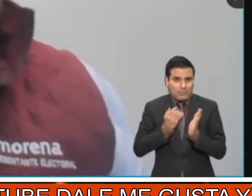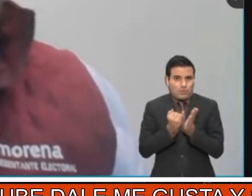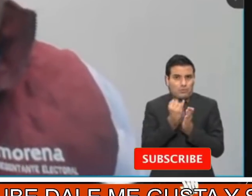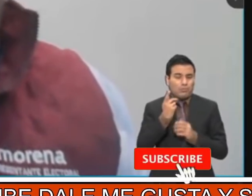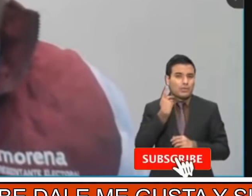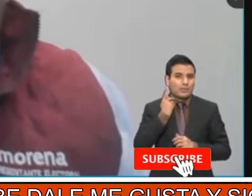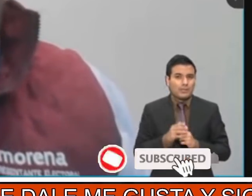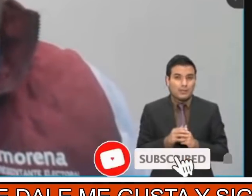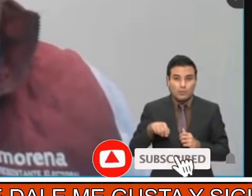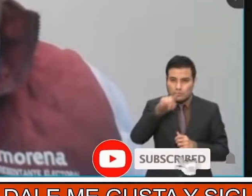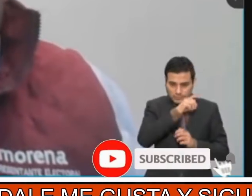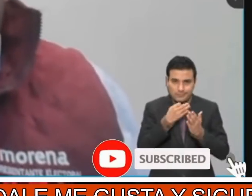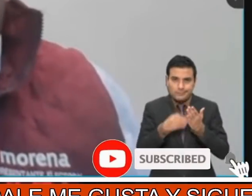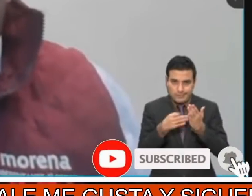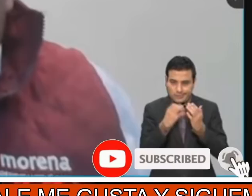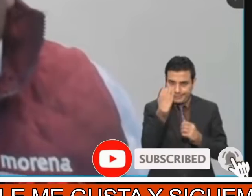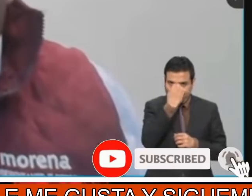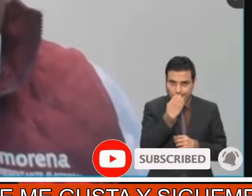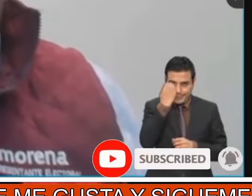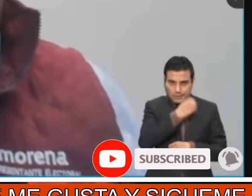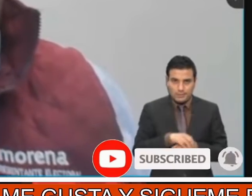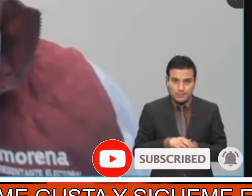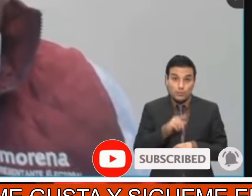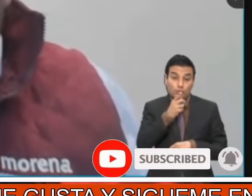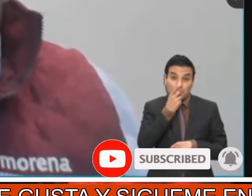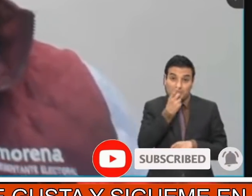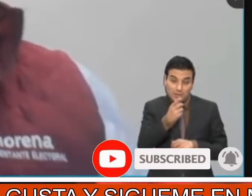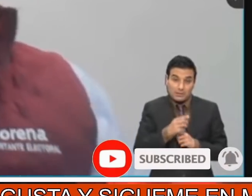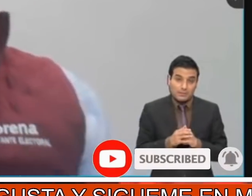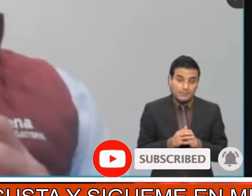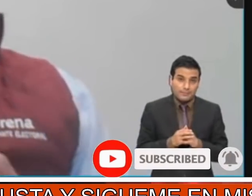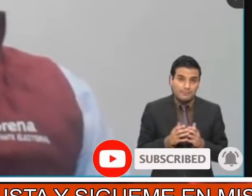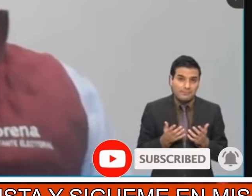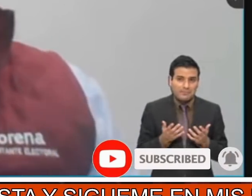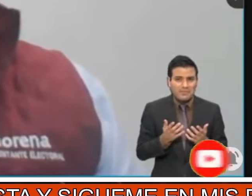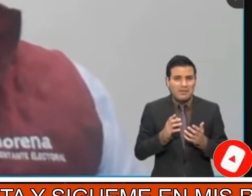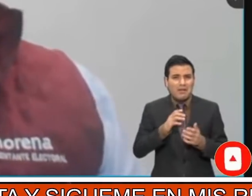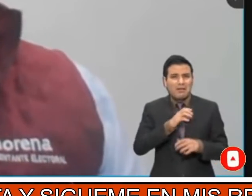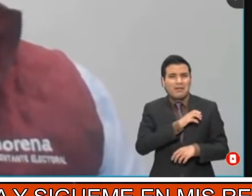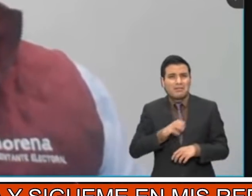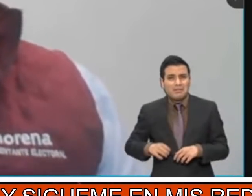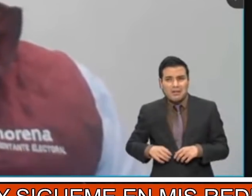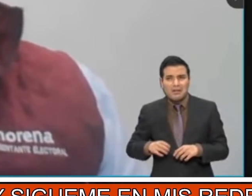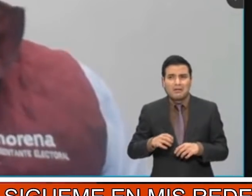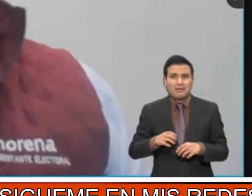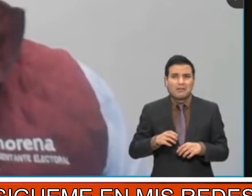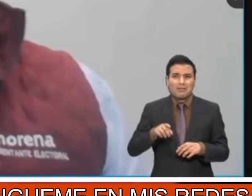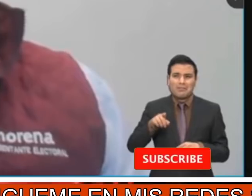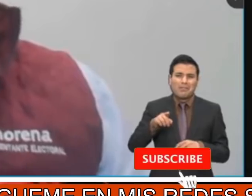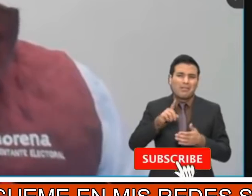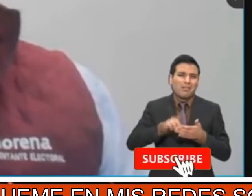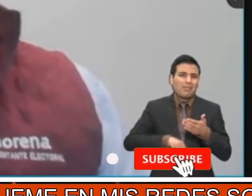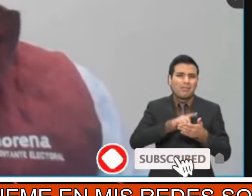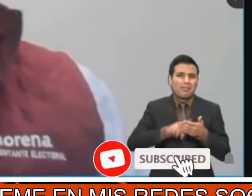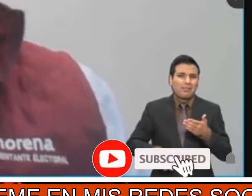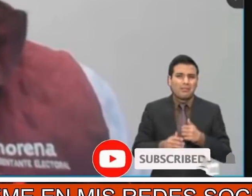eso ustedes no lo valoran. El decir o el pretender cancelarle a Morena la